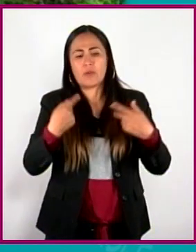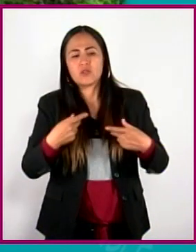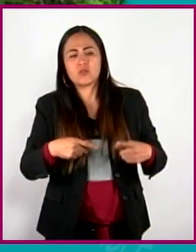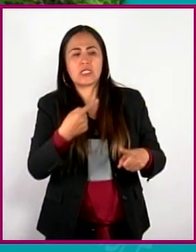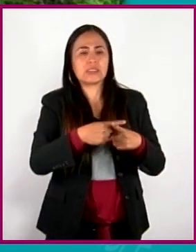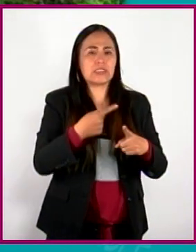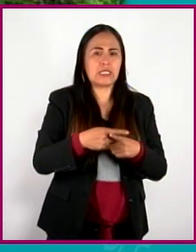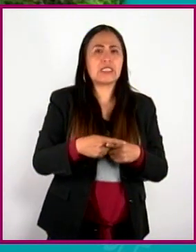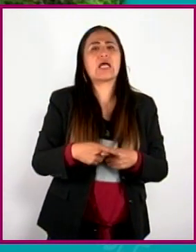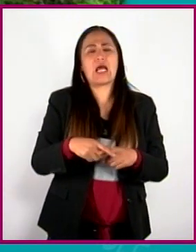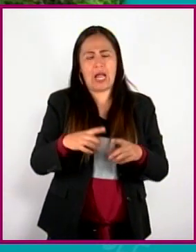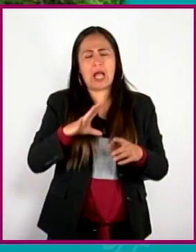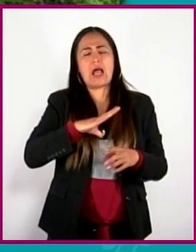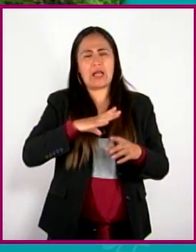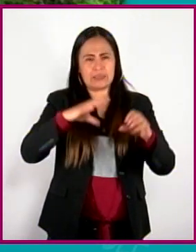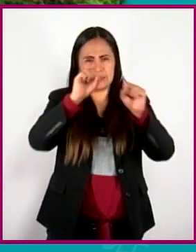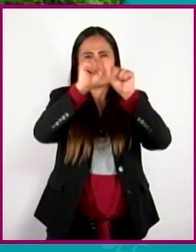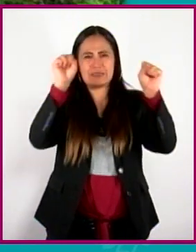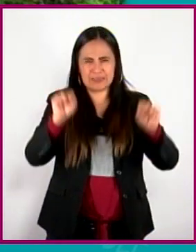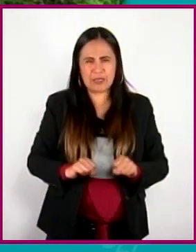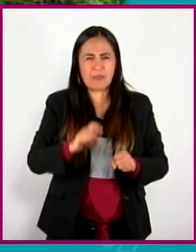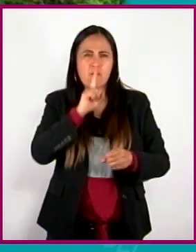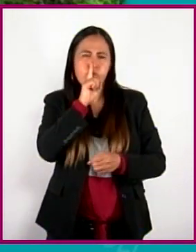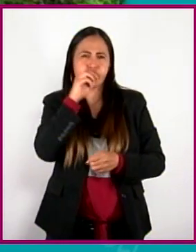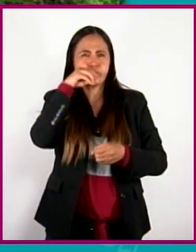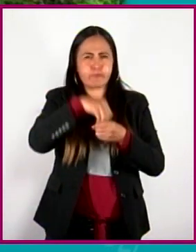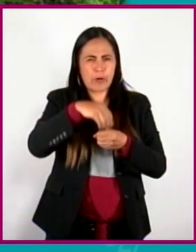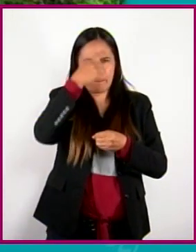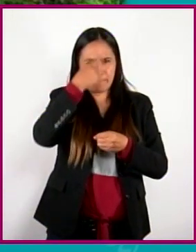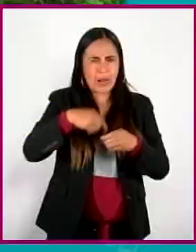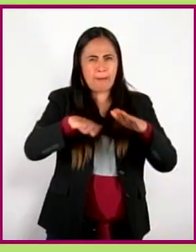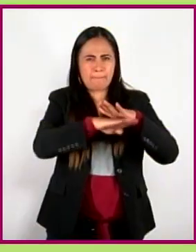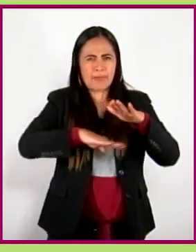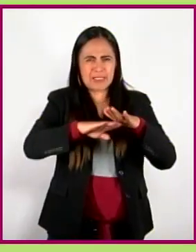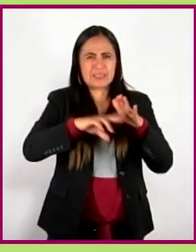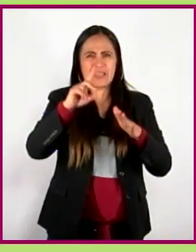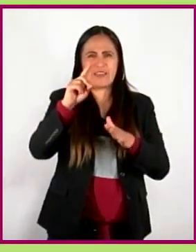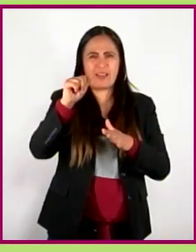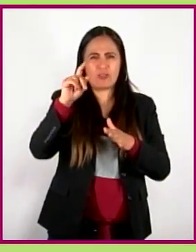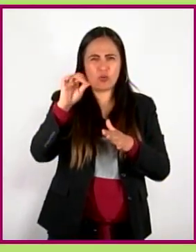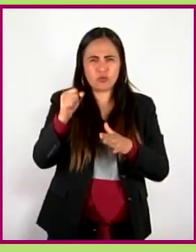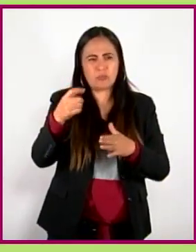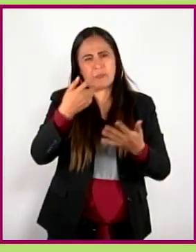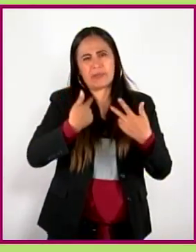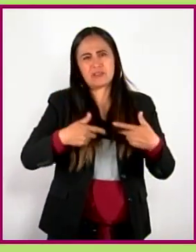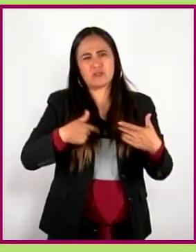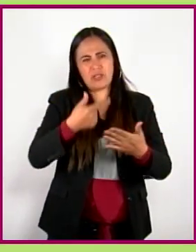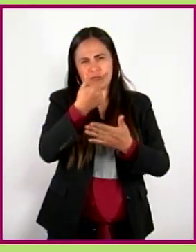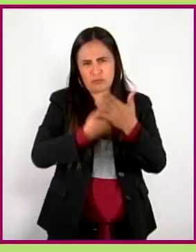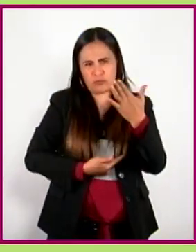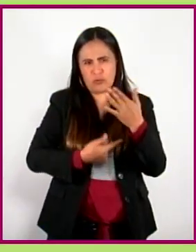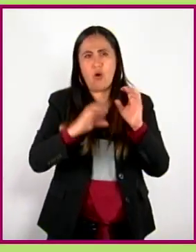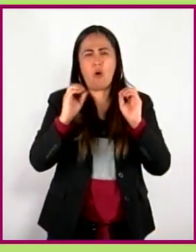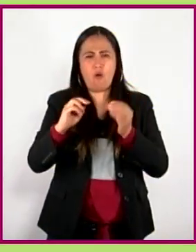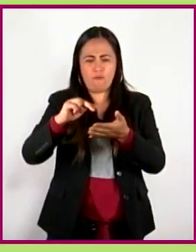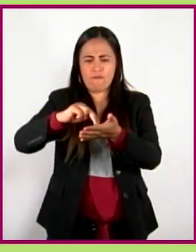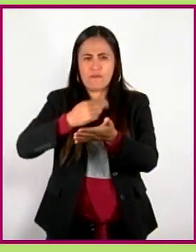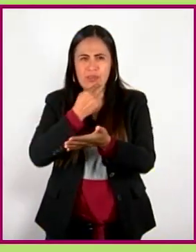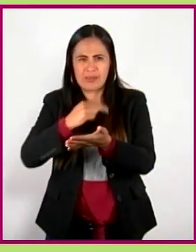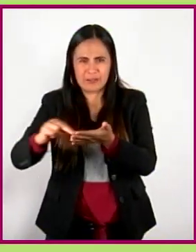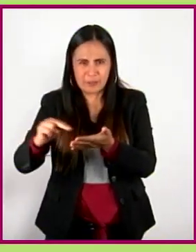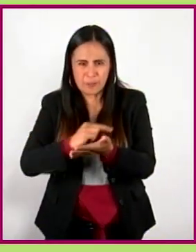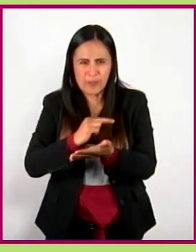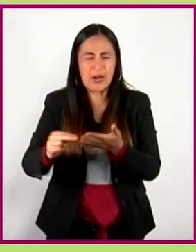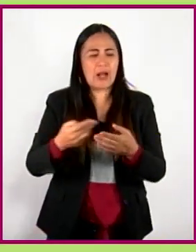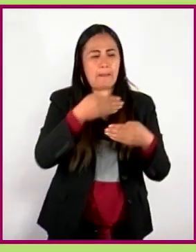Hay esquemas criptográficos usados para cifrar, por ejemplo, las bases de datos de los clientes, para firmar transacciones entre instituciones